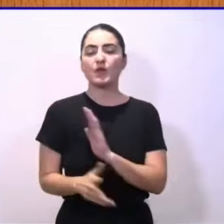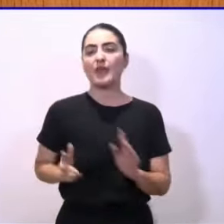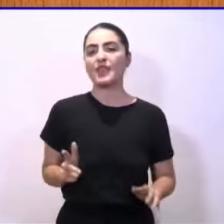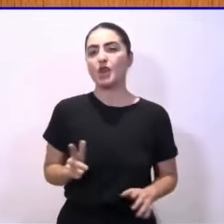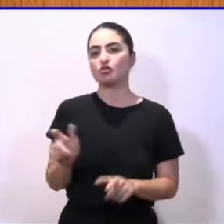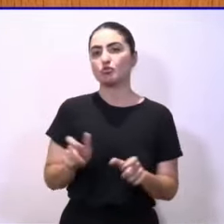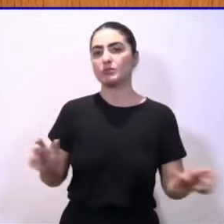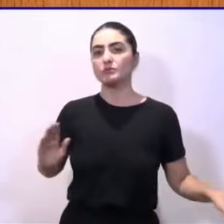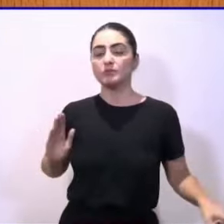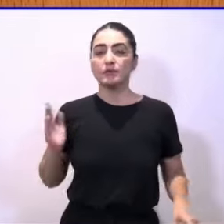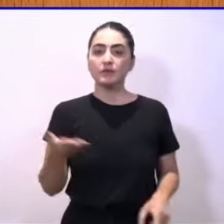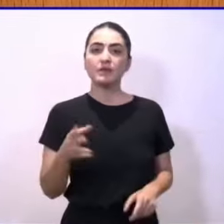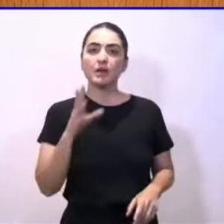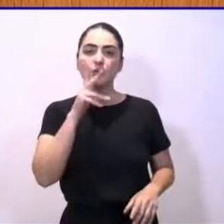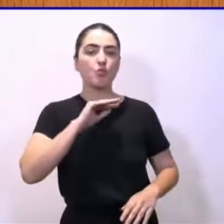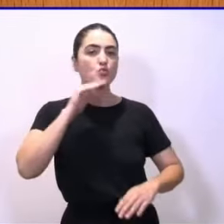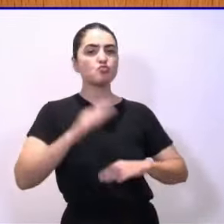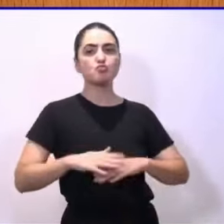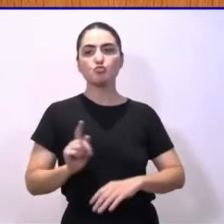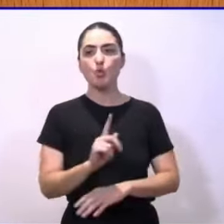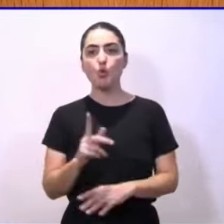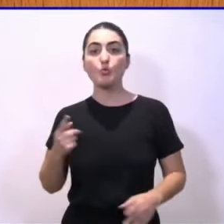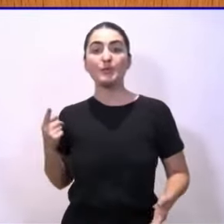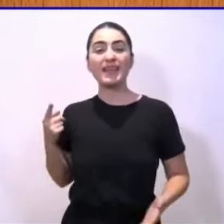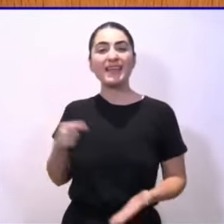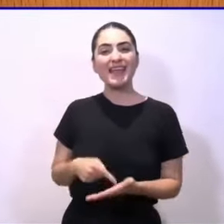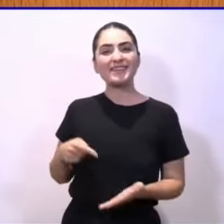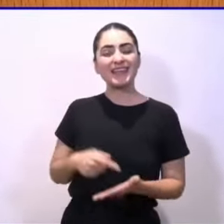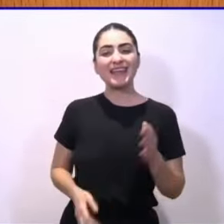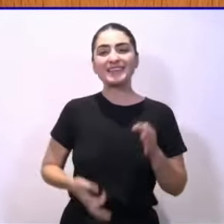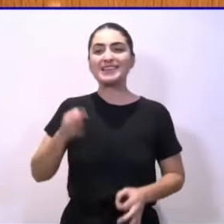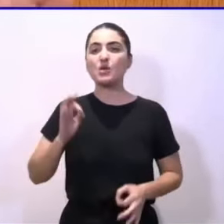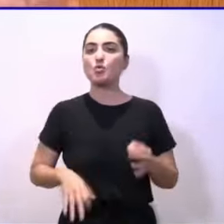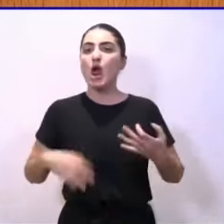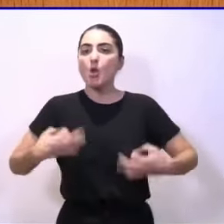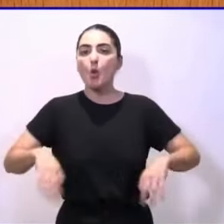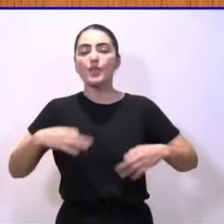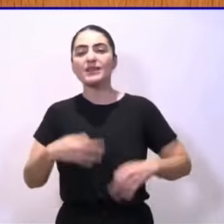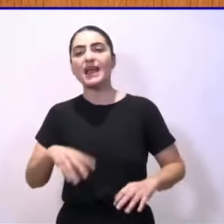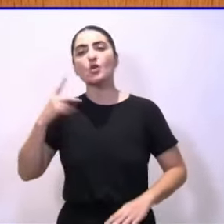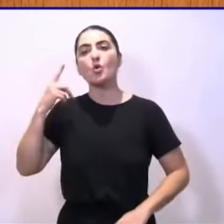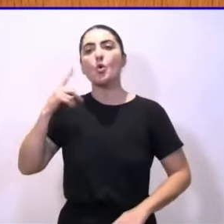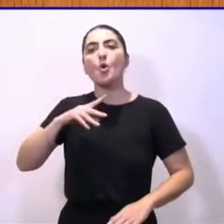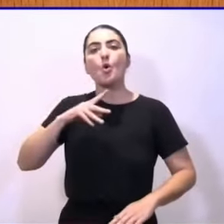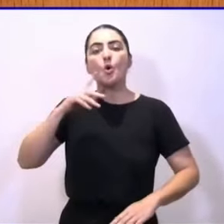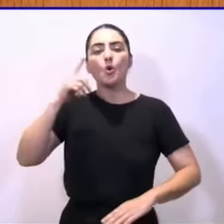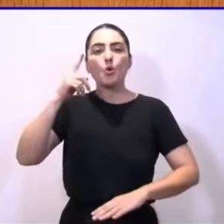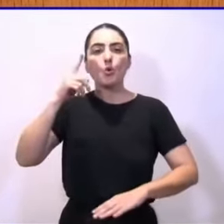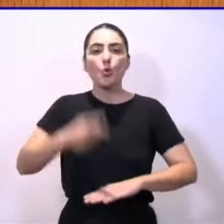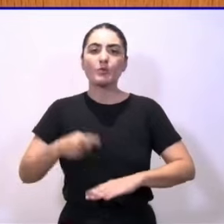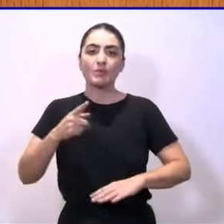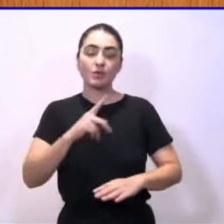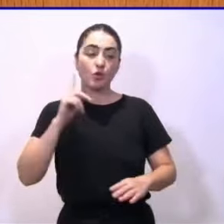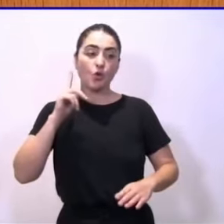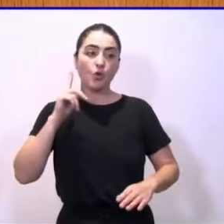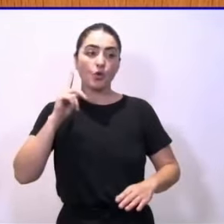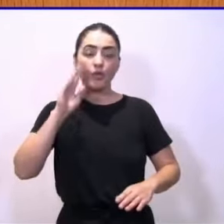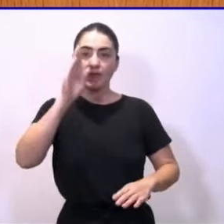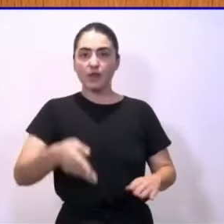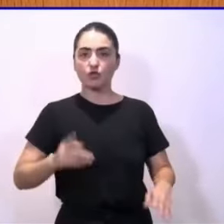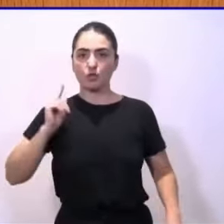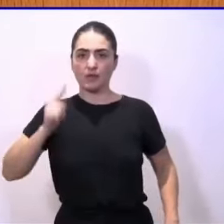por ese incumplimiento a exigir ante los tribunales ordinarios el cumplimiento directo de esa directiva. Y así